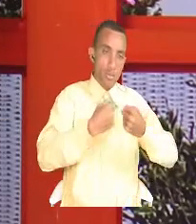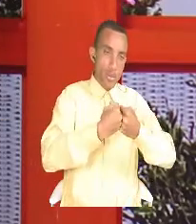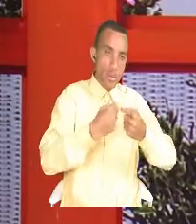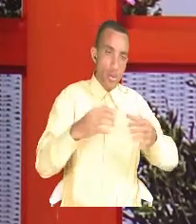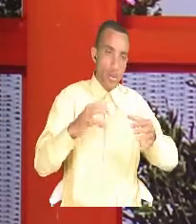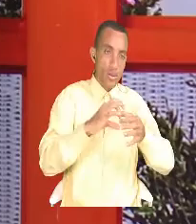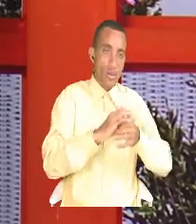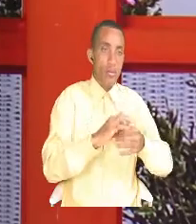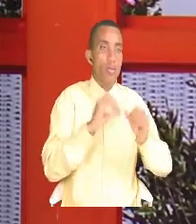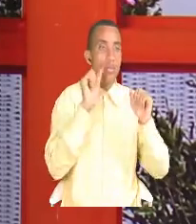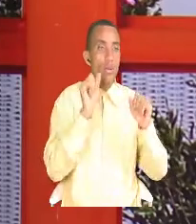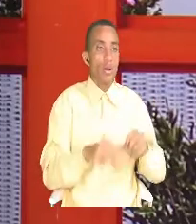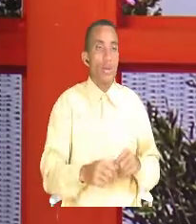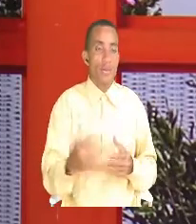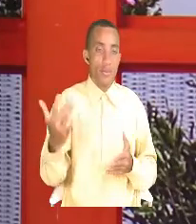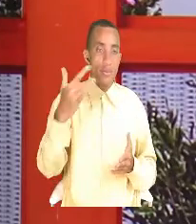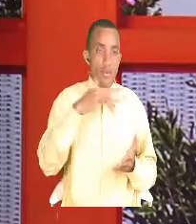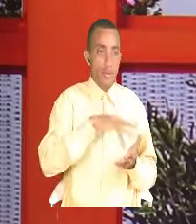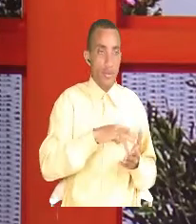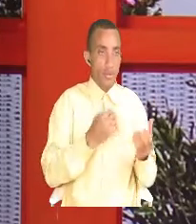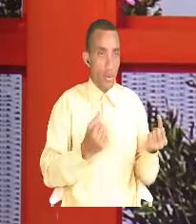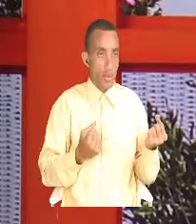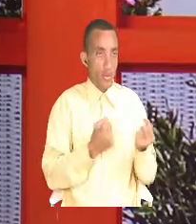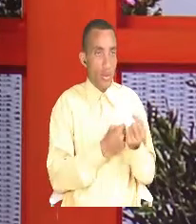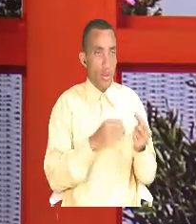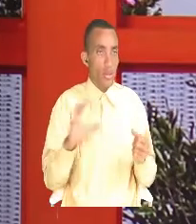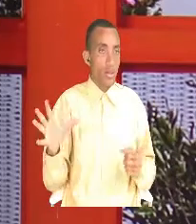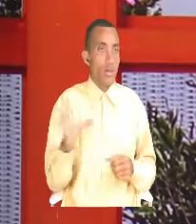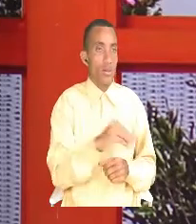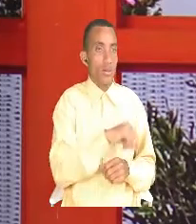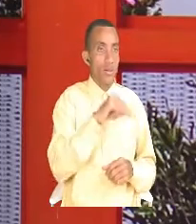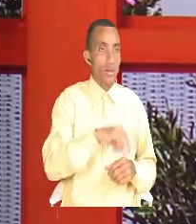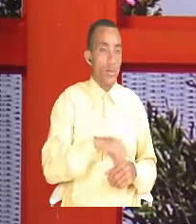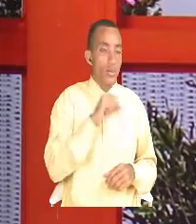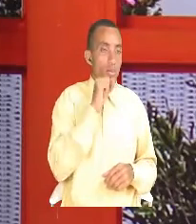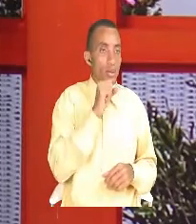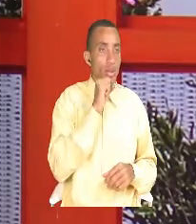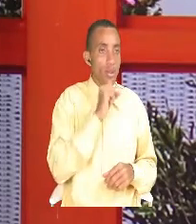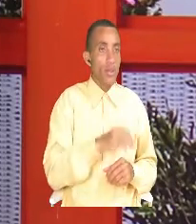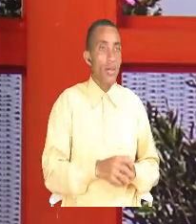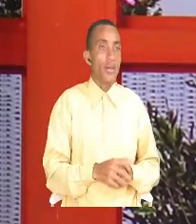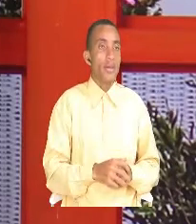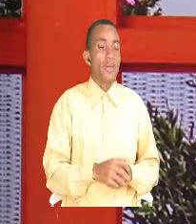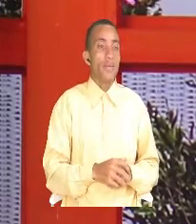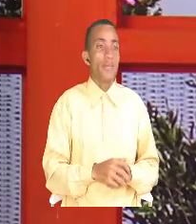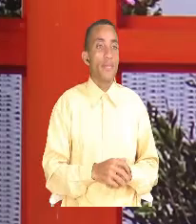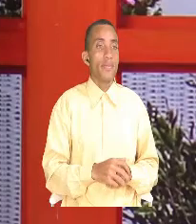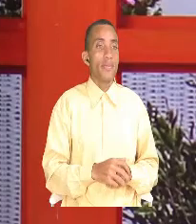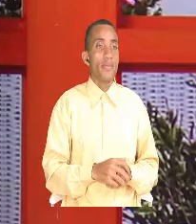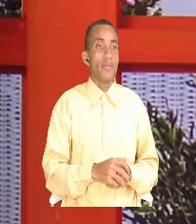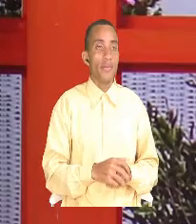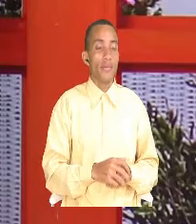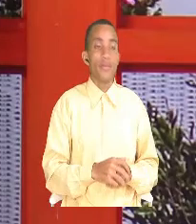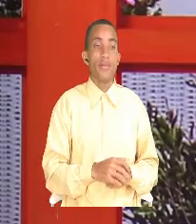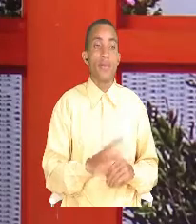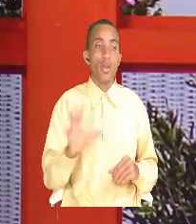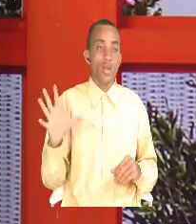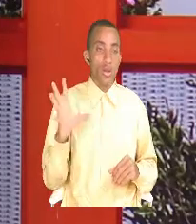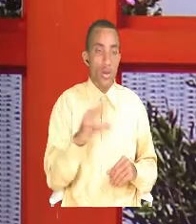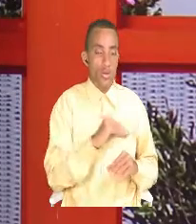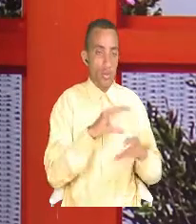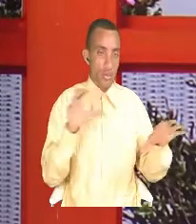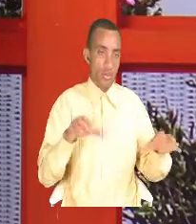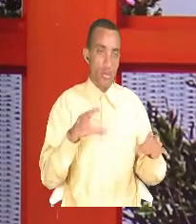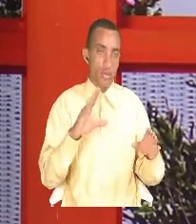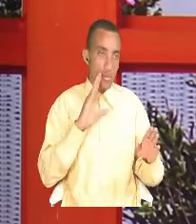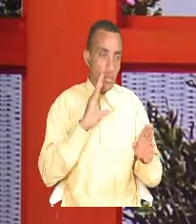pudieron venir a apoyar a toda la población que tenemos en Barranca, que requiere de este tipo de actividades, sobre todo orientado a lo que la